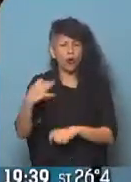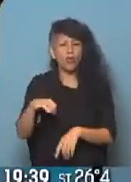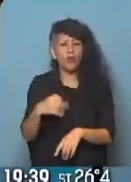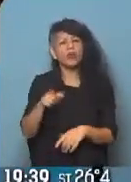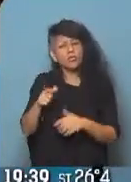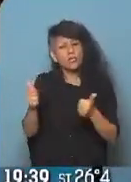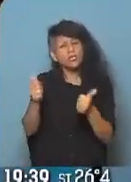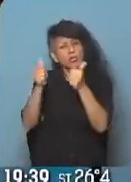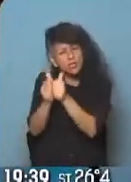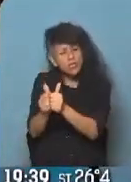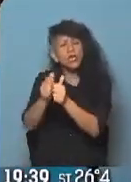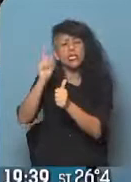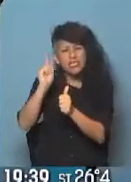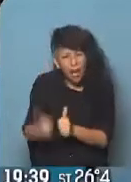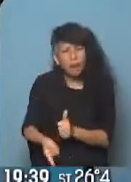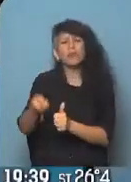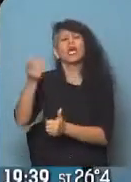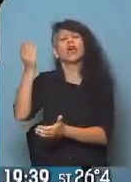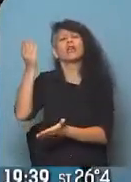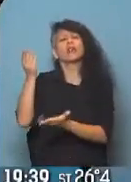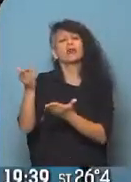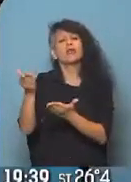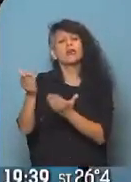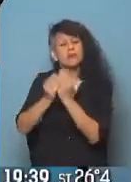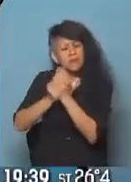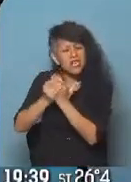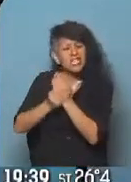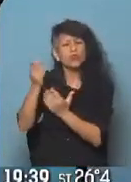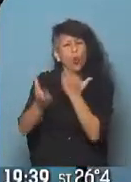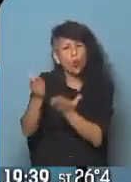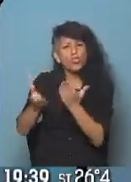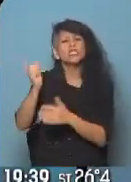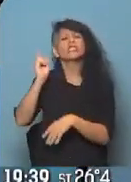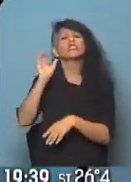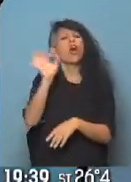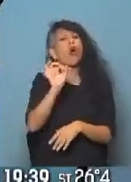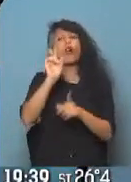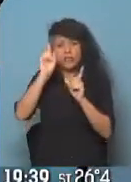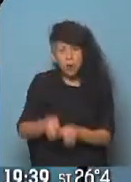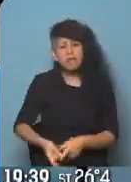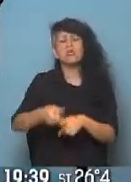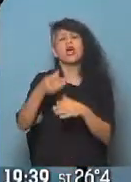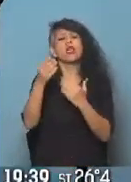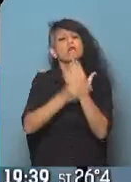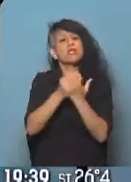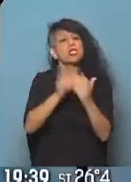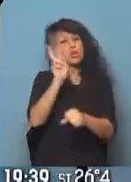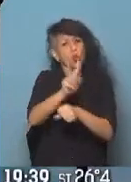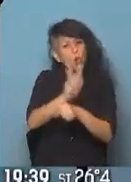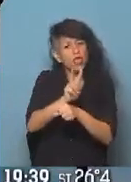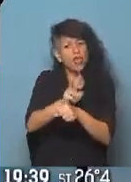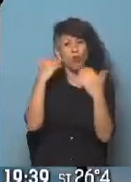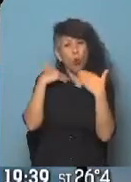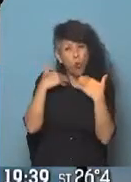de seguridad ministro de justicia también contra mixto y con el ministro de seguridad de seguridad la diputada bullrich y la ministra gulbis así que en general quiero que su ministro que